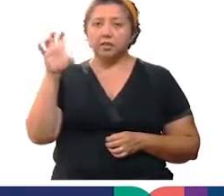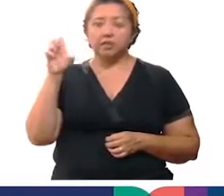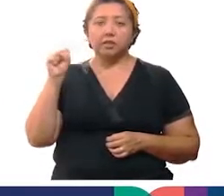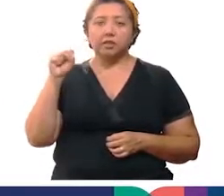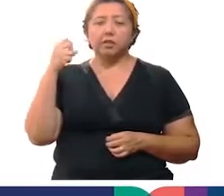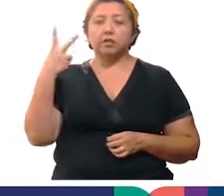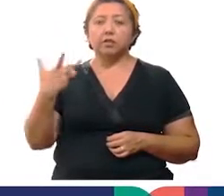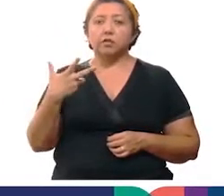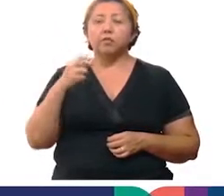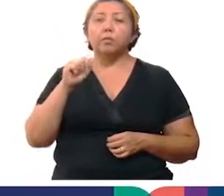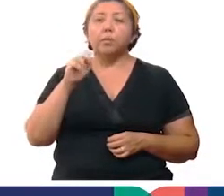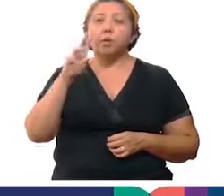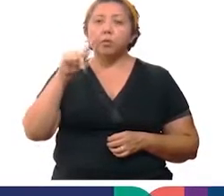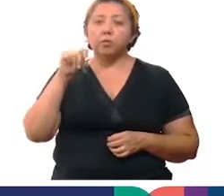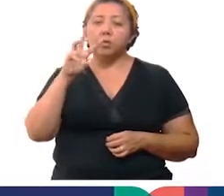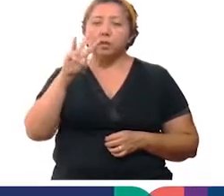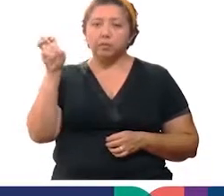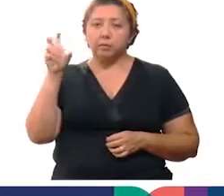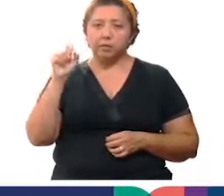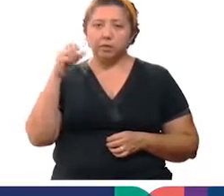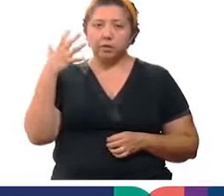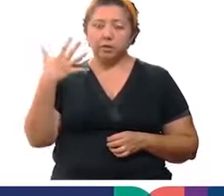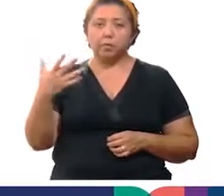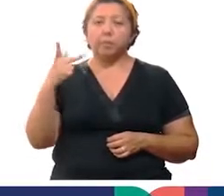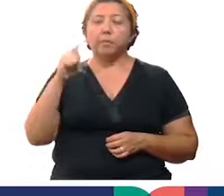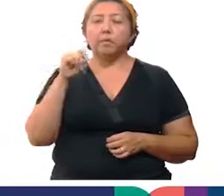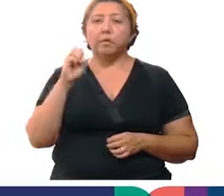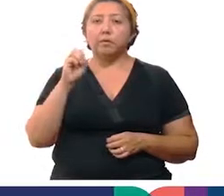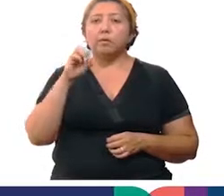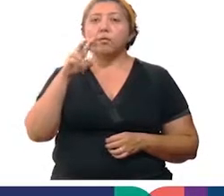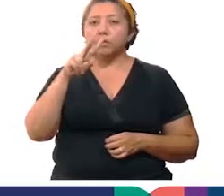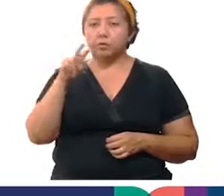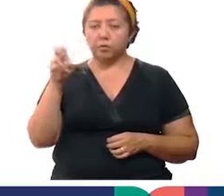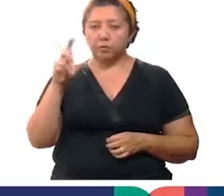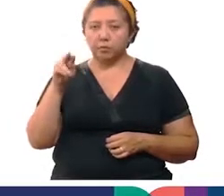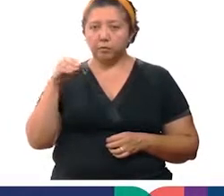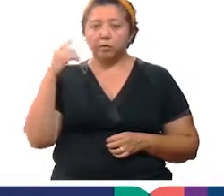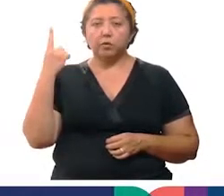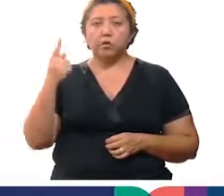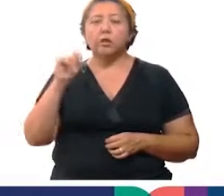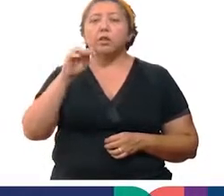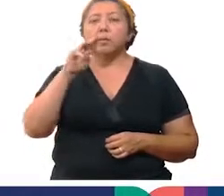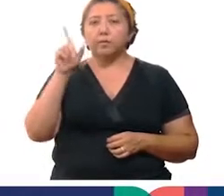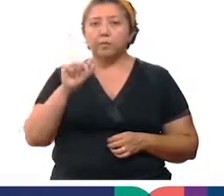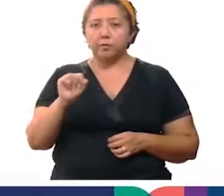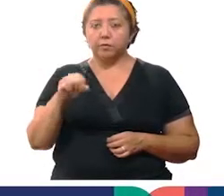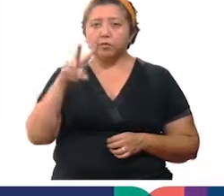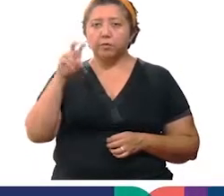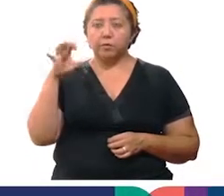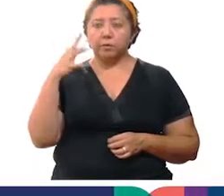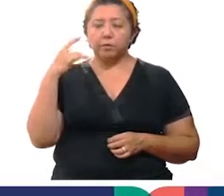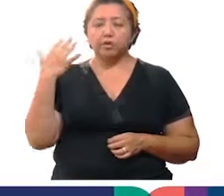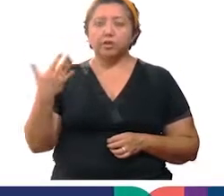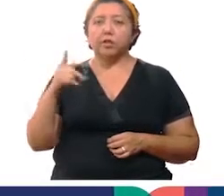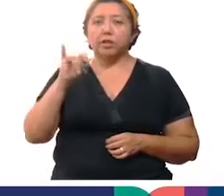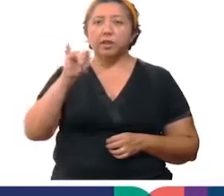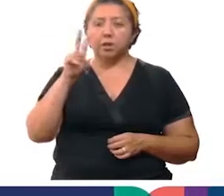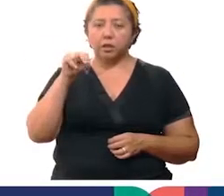568, Motul 325, Peto 291, Temozón 255,